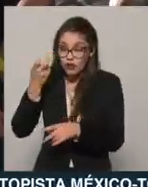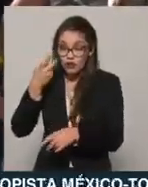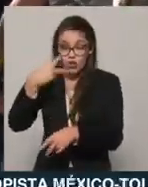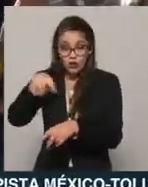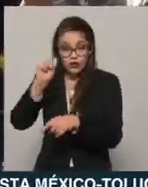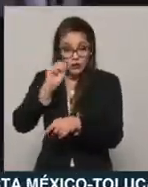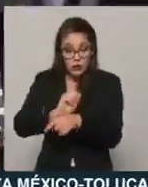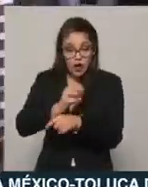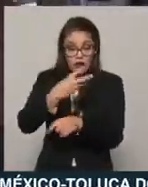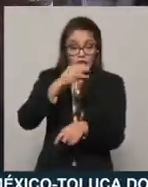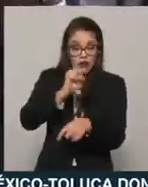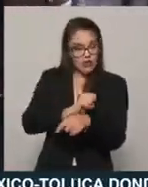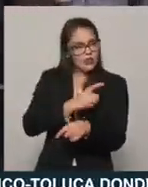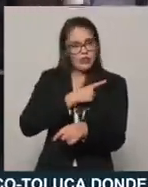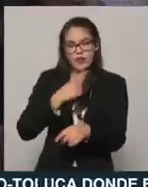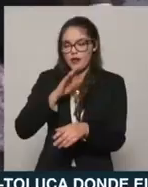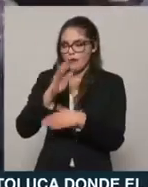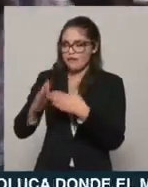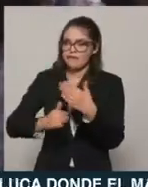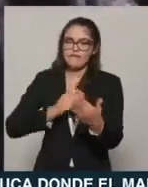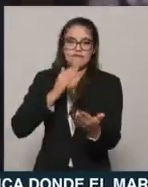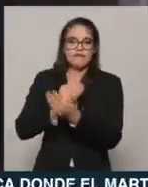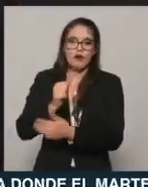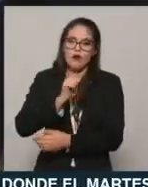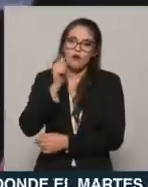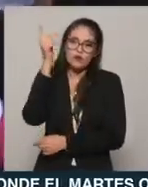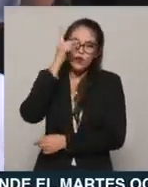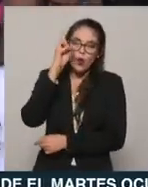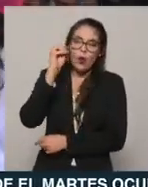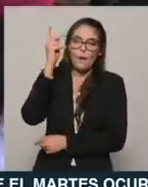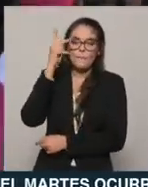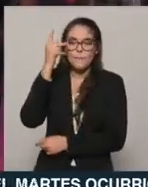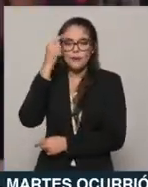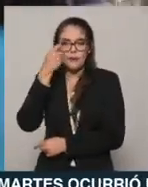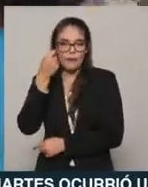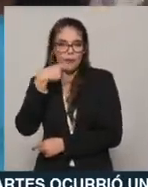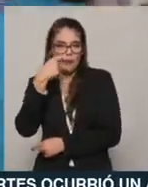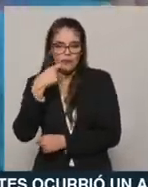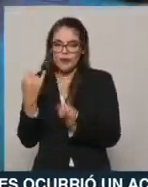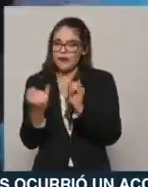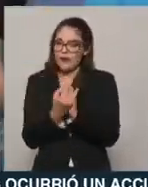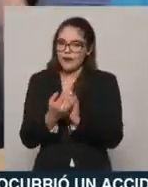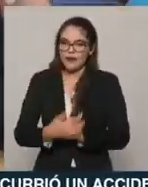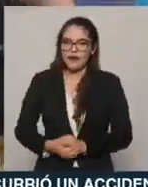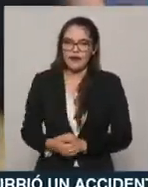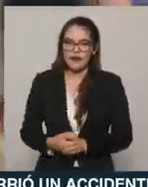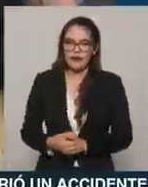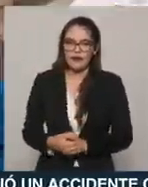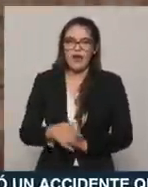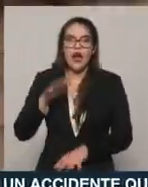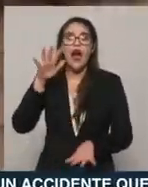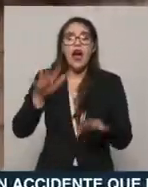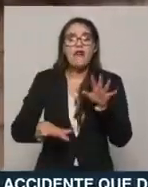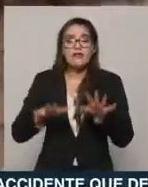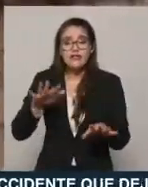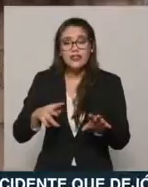semanas, pues es mejor ir a buscar la ayuda necesaria. A veces sí sucede que tuvieron una pérdida,